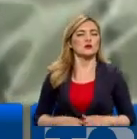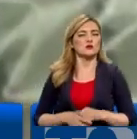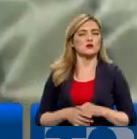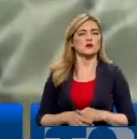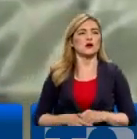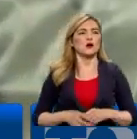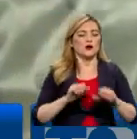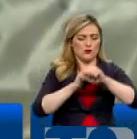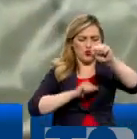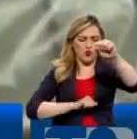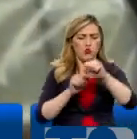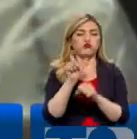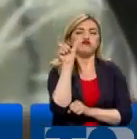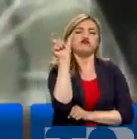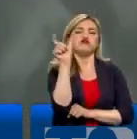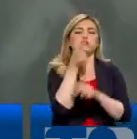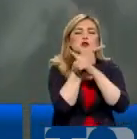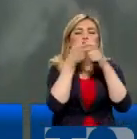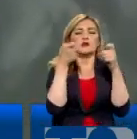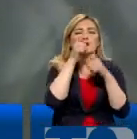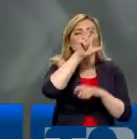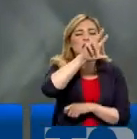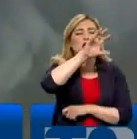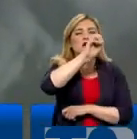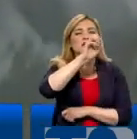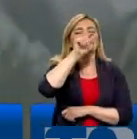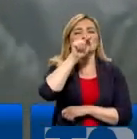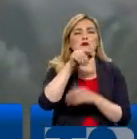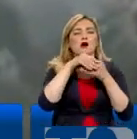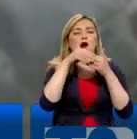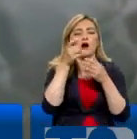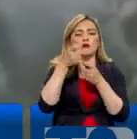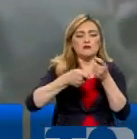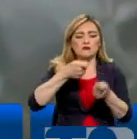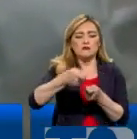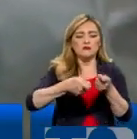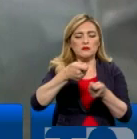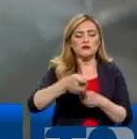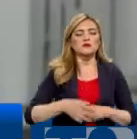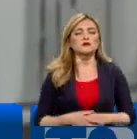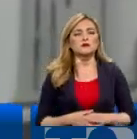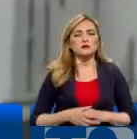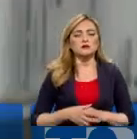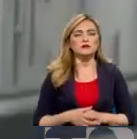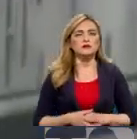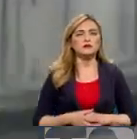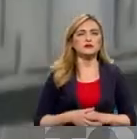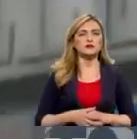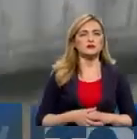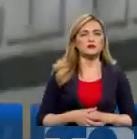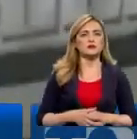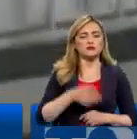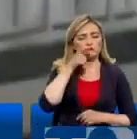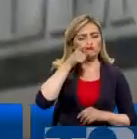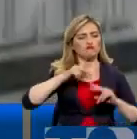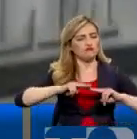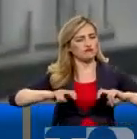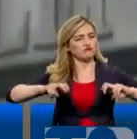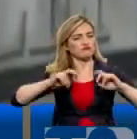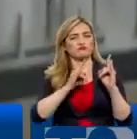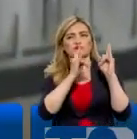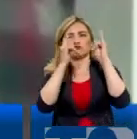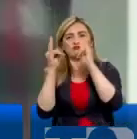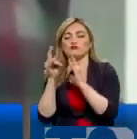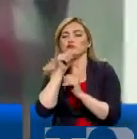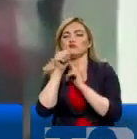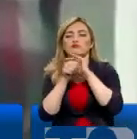Ahí se les encontró las credenciales falsas y $300,000 en efectivo. Por esta última novedad que la fiscalía investiga como